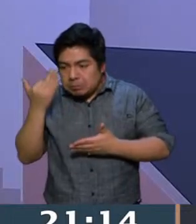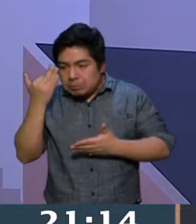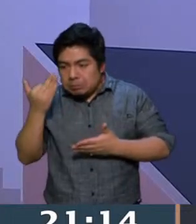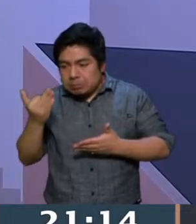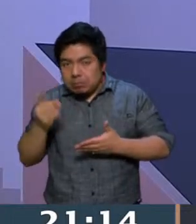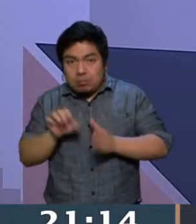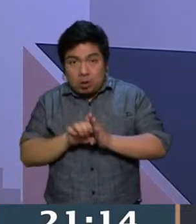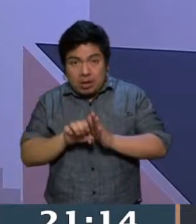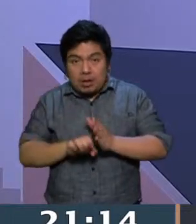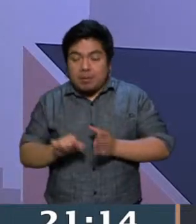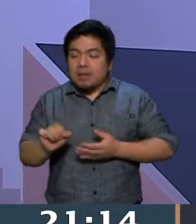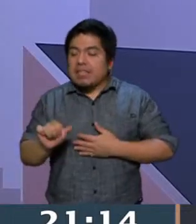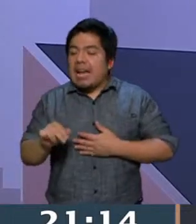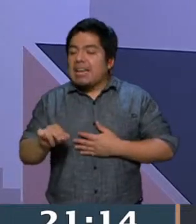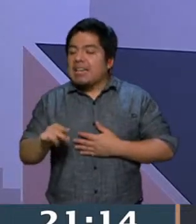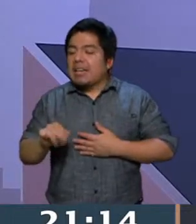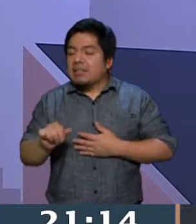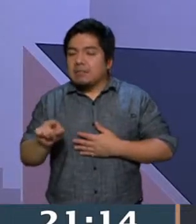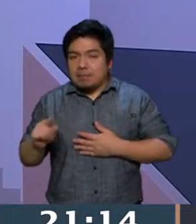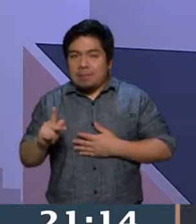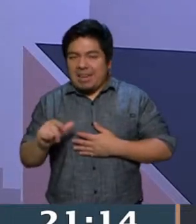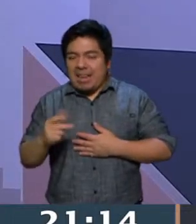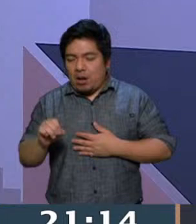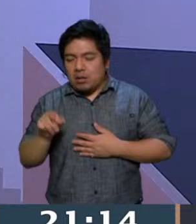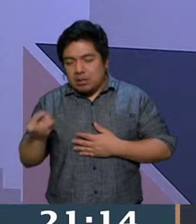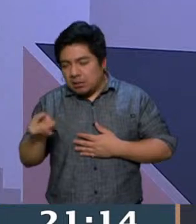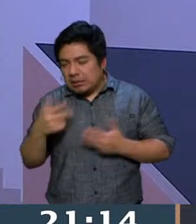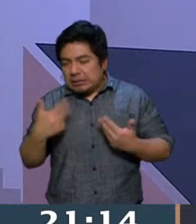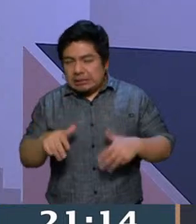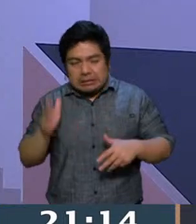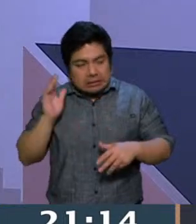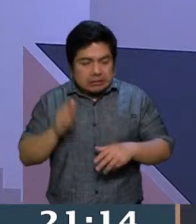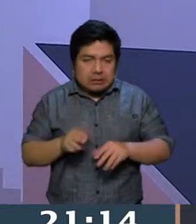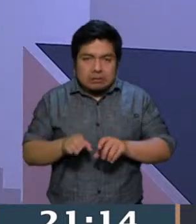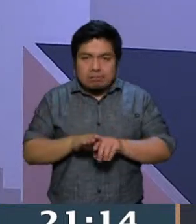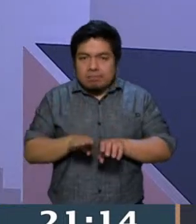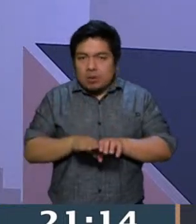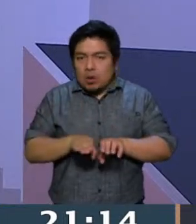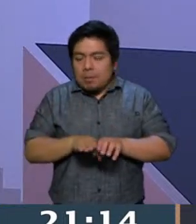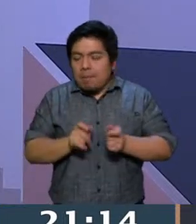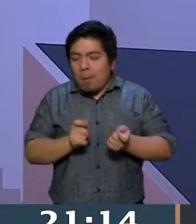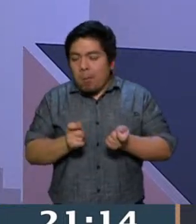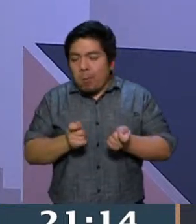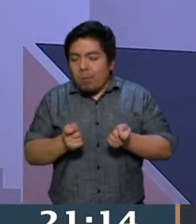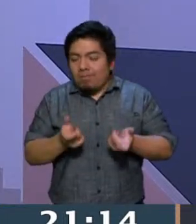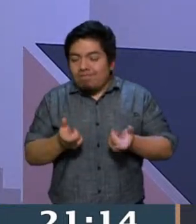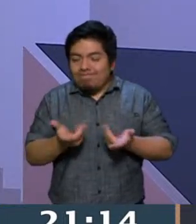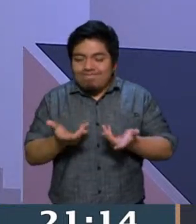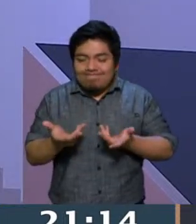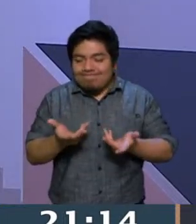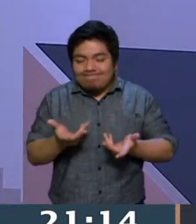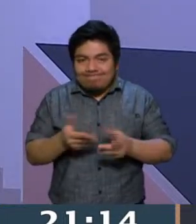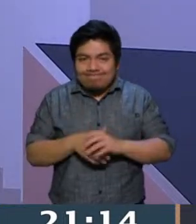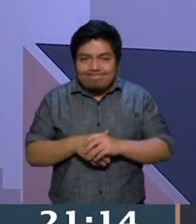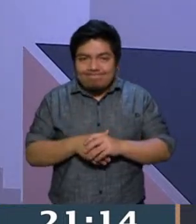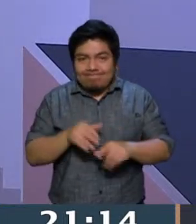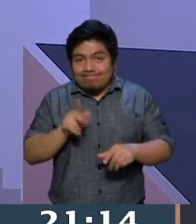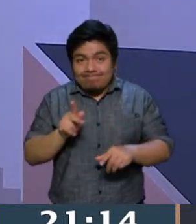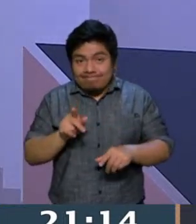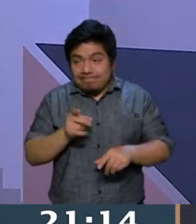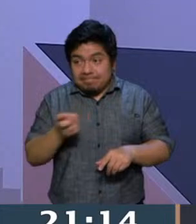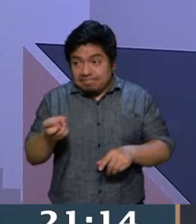Ricardo Salinas Pliego es uno muy estruendoso y mediático por cómo ha decidido manejarlo, pero pues